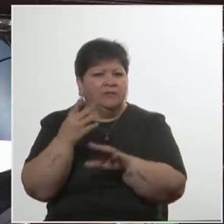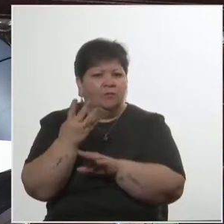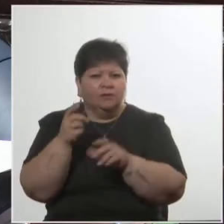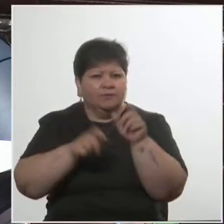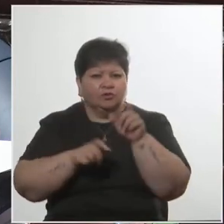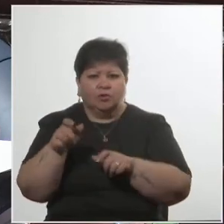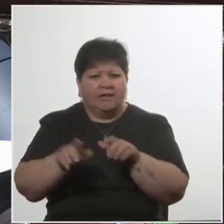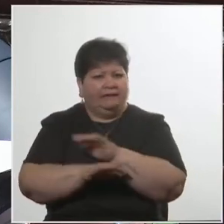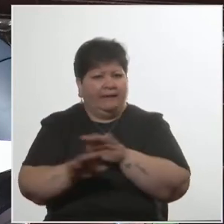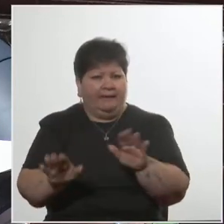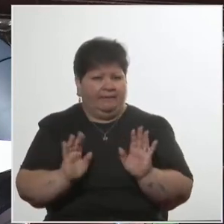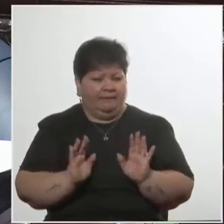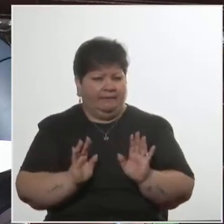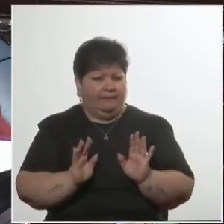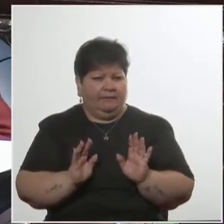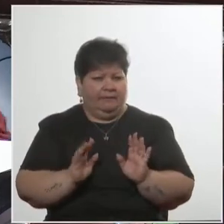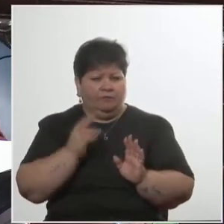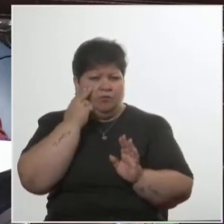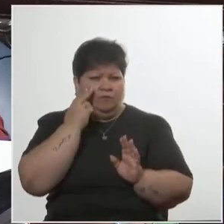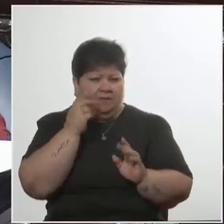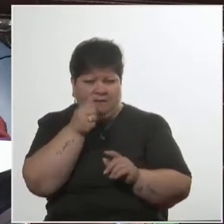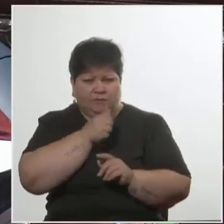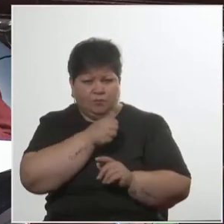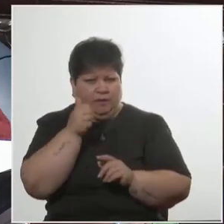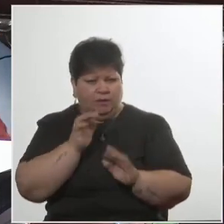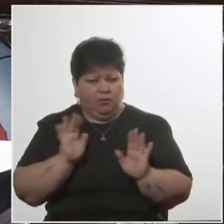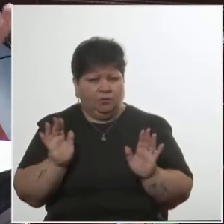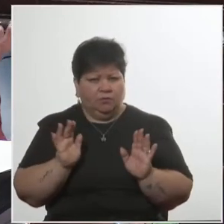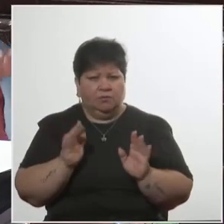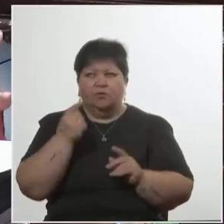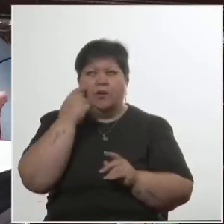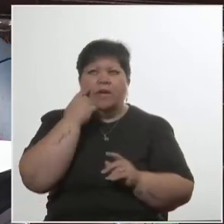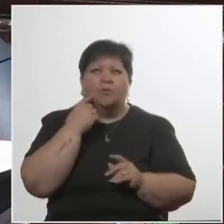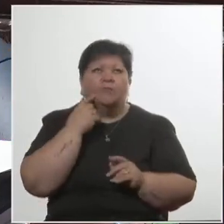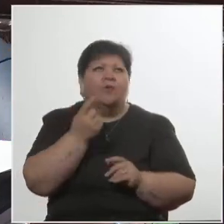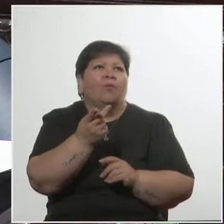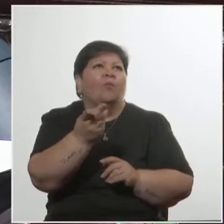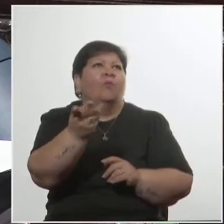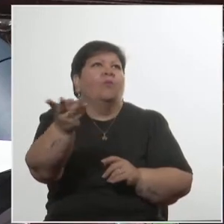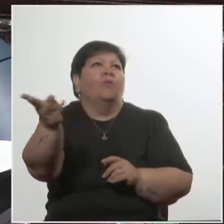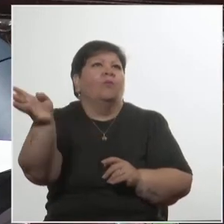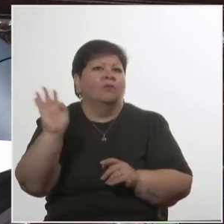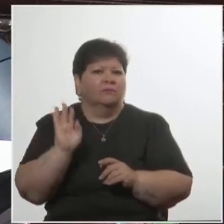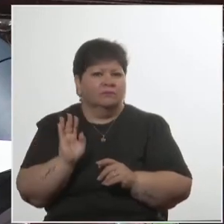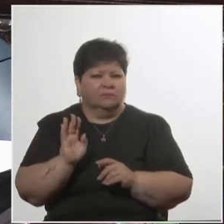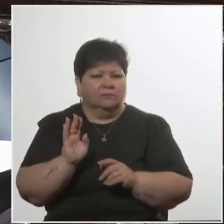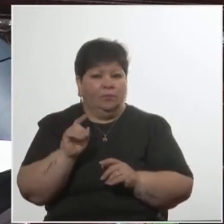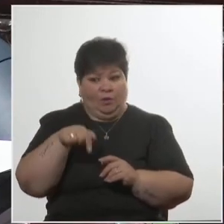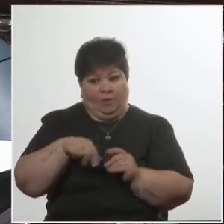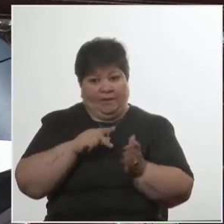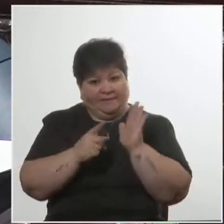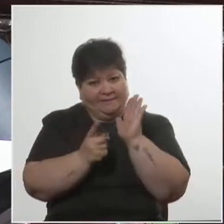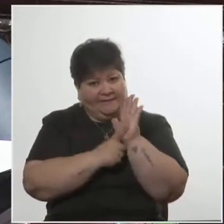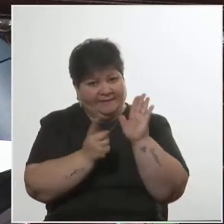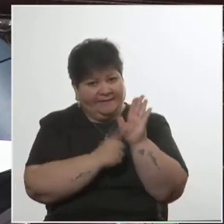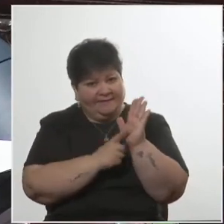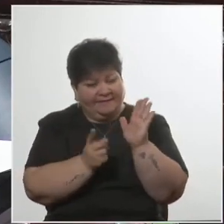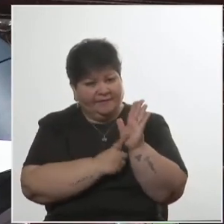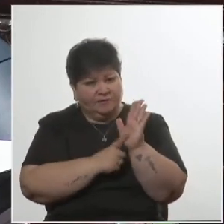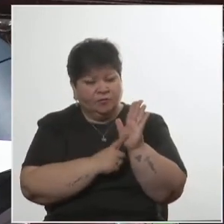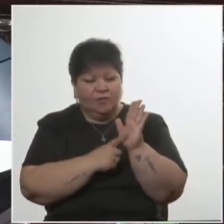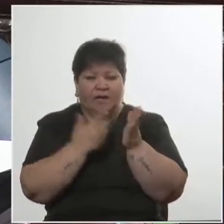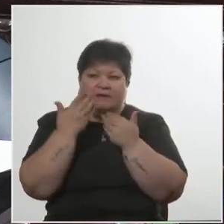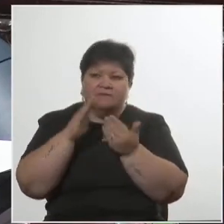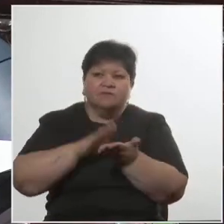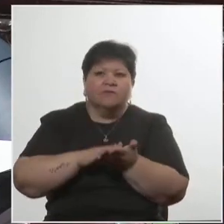y se terminaba el problema que no estábamos hablando de un número ilimitado cuando este decreto habla de las